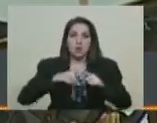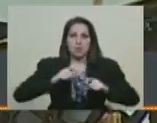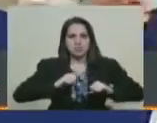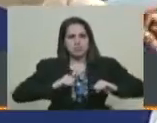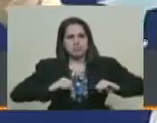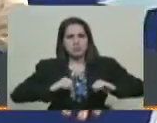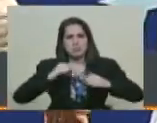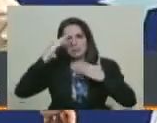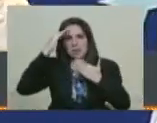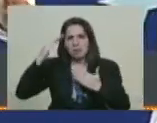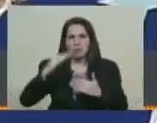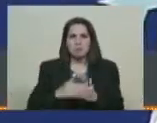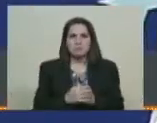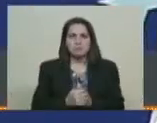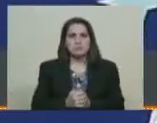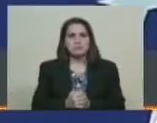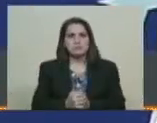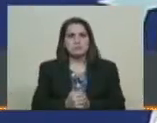también.